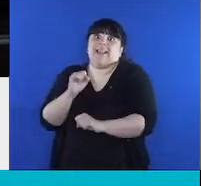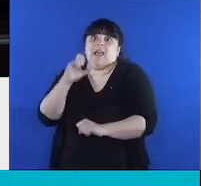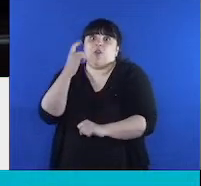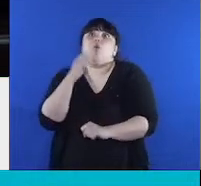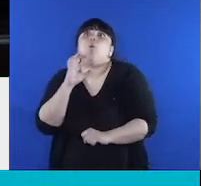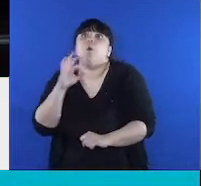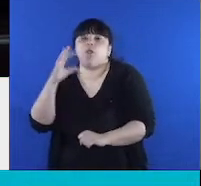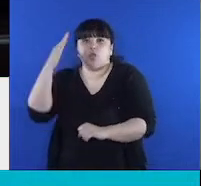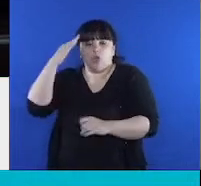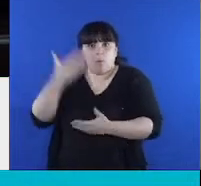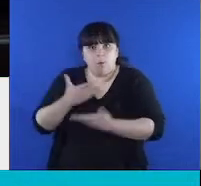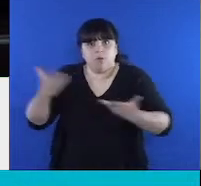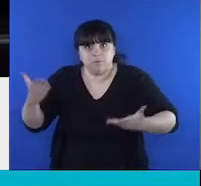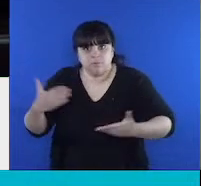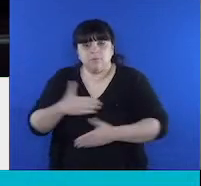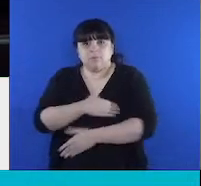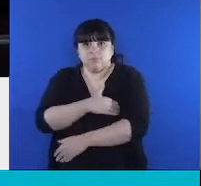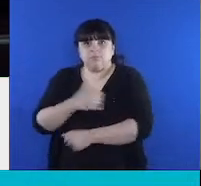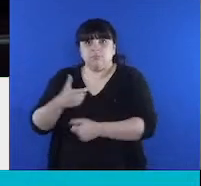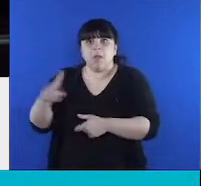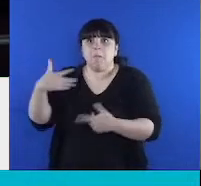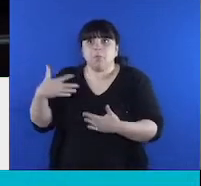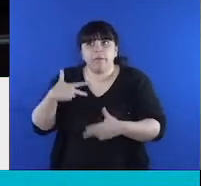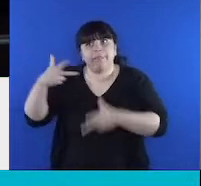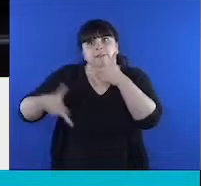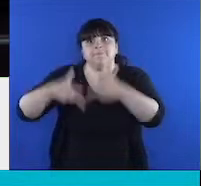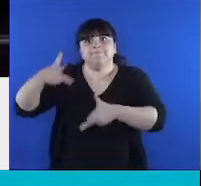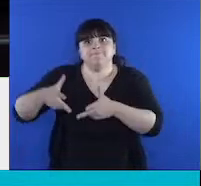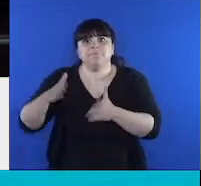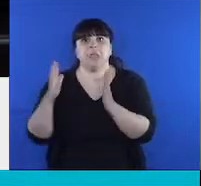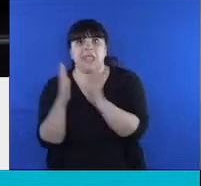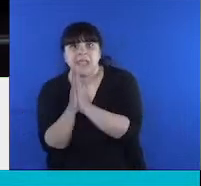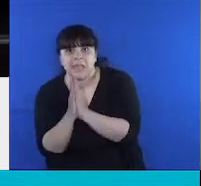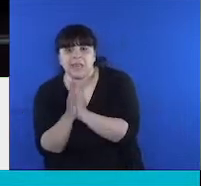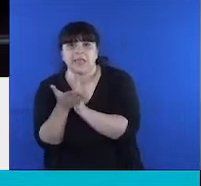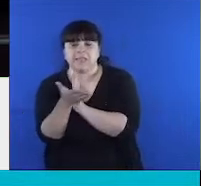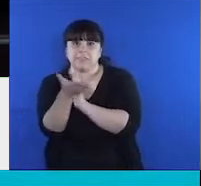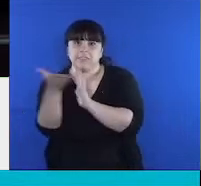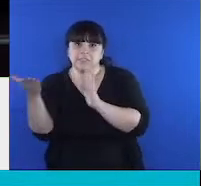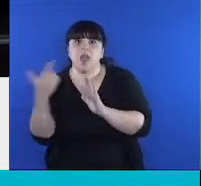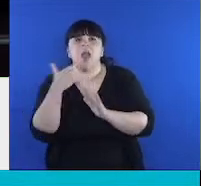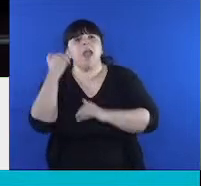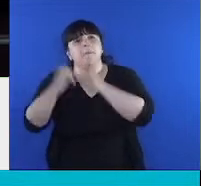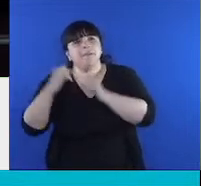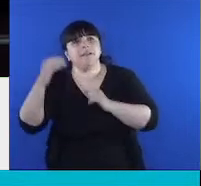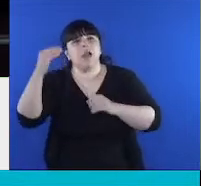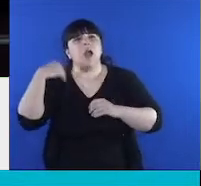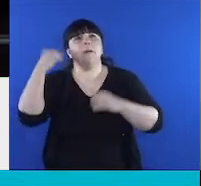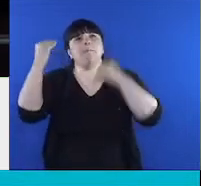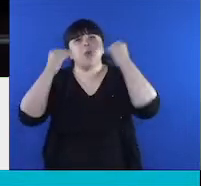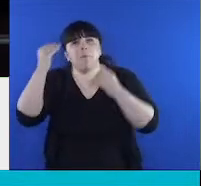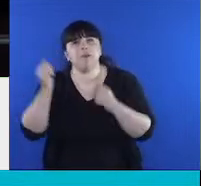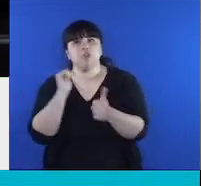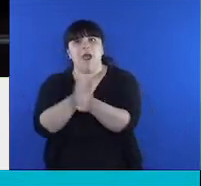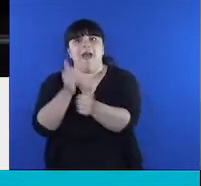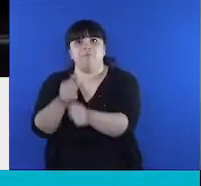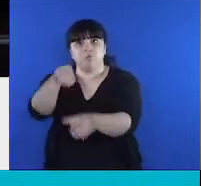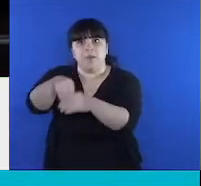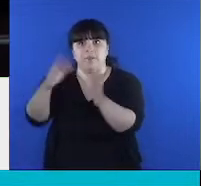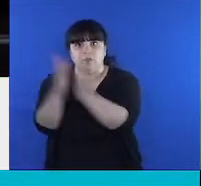mensaje a la Iglesia de preocupación por los abusos que ocurren dentro de ella, los tocamientos de los curas a los